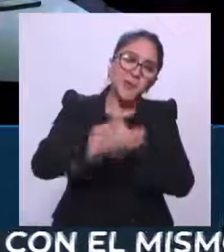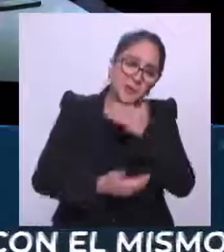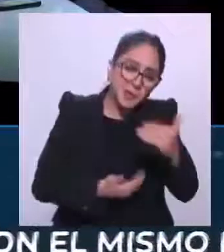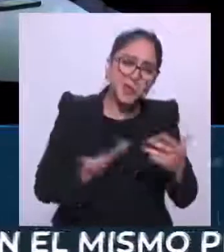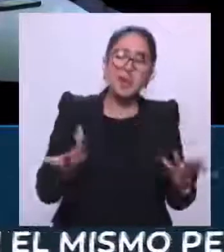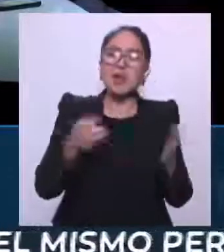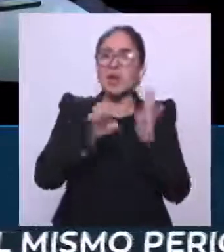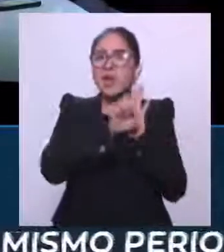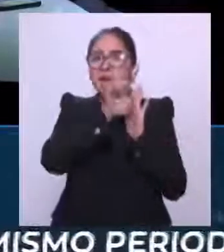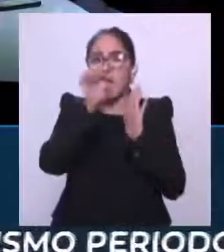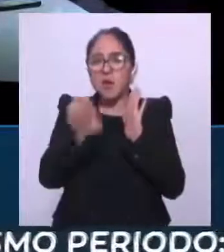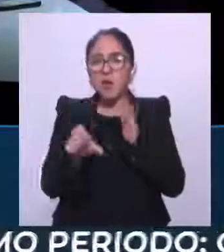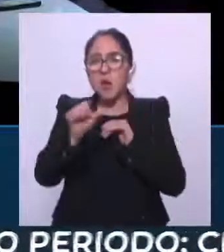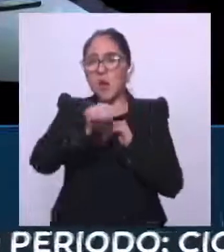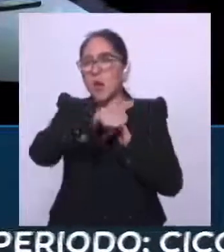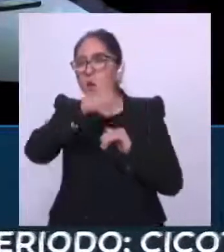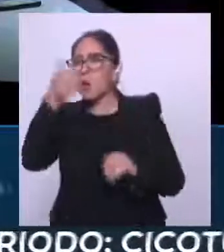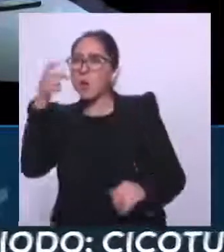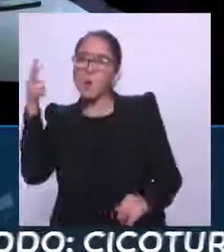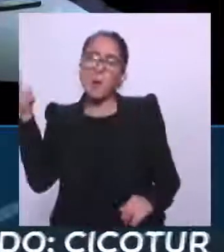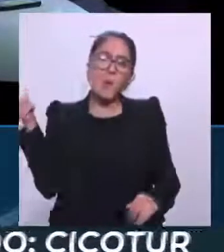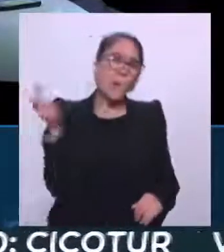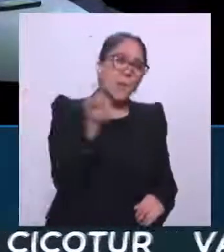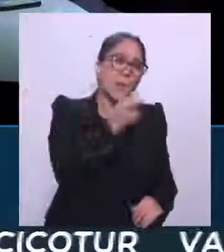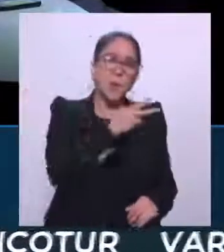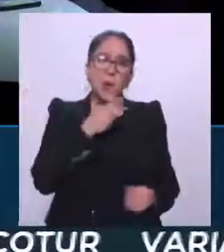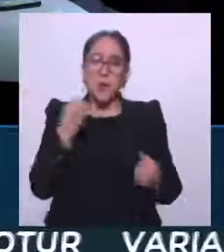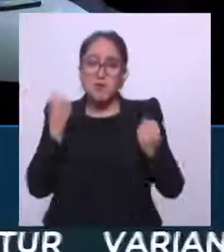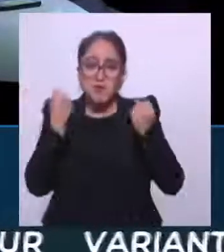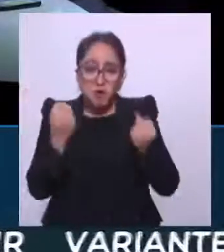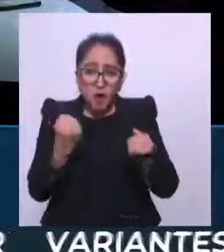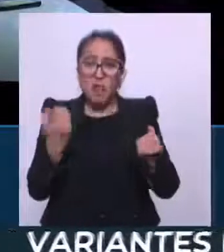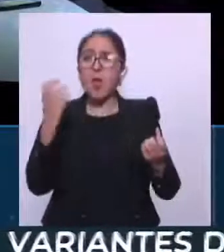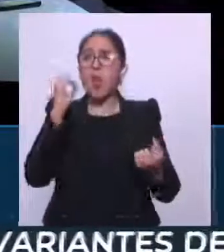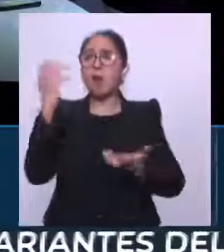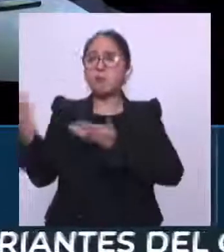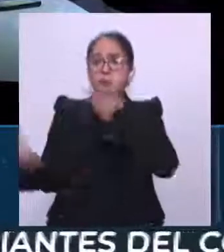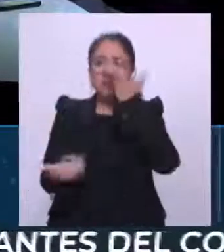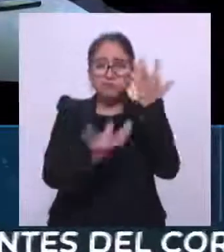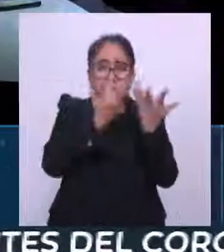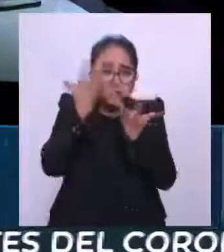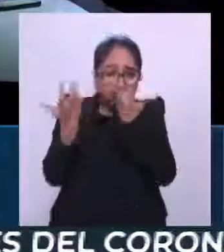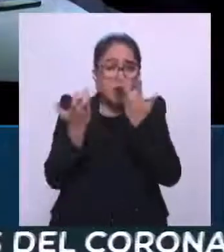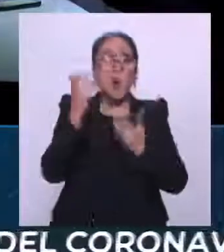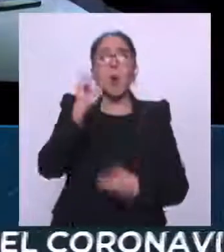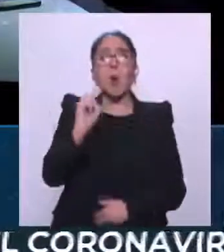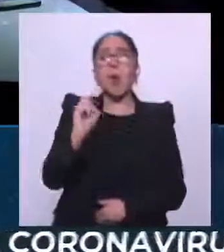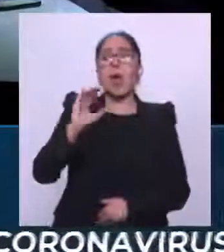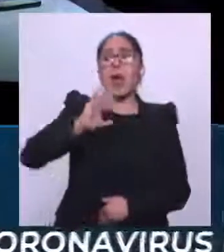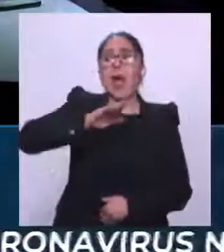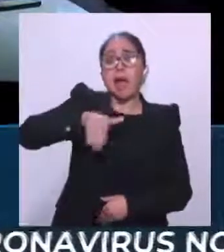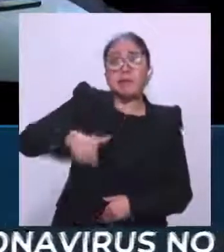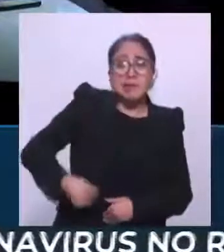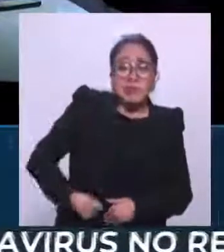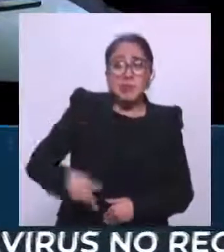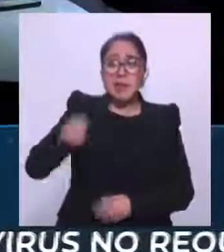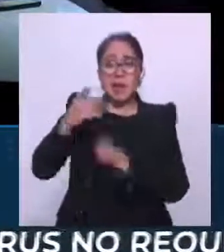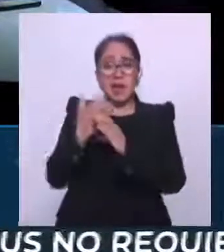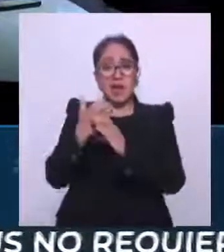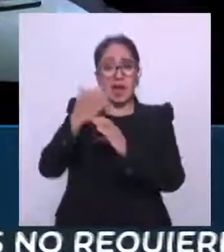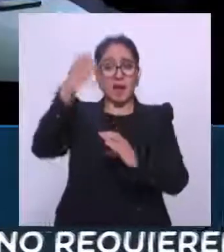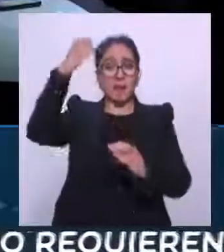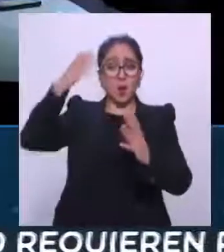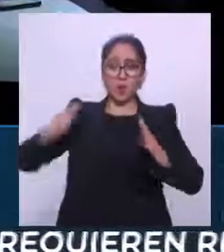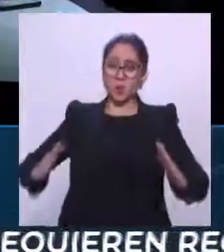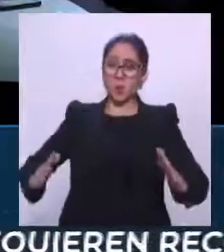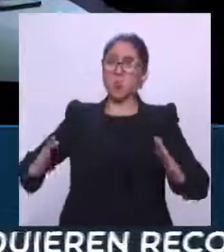haber otros vientos huracanados, puede haber otros incendios, puede haber un accidente, que un camión te tire una torre